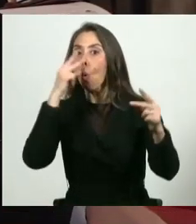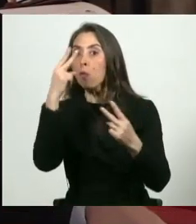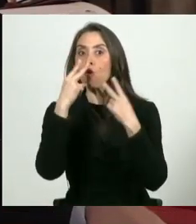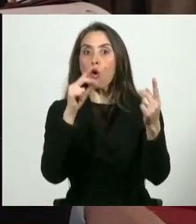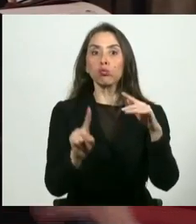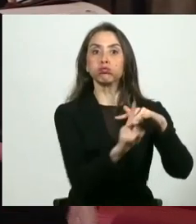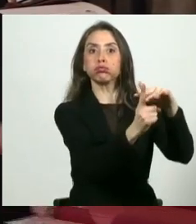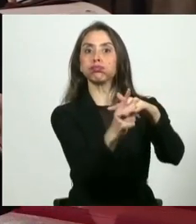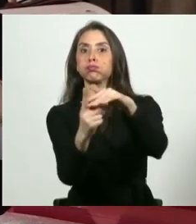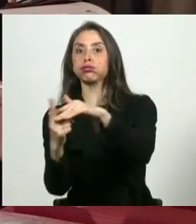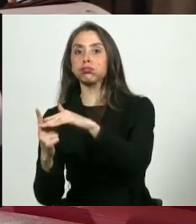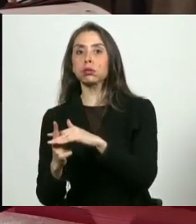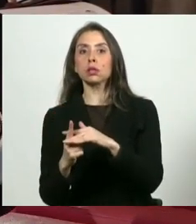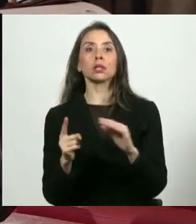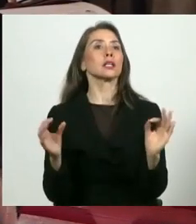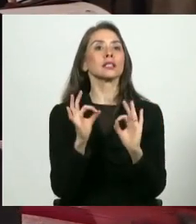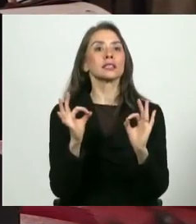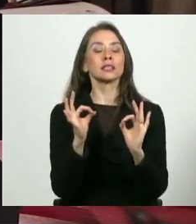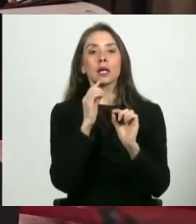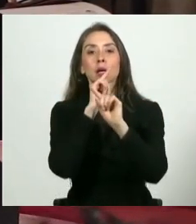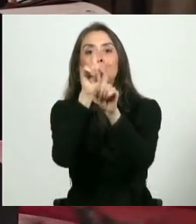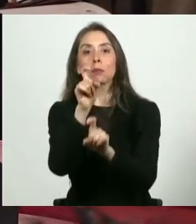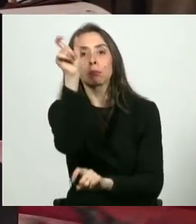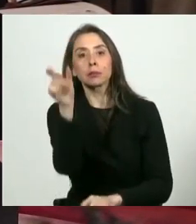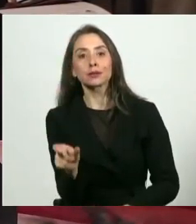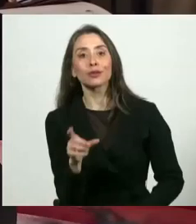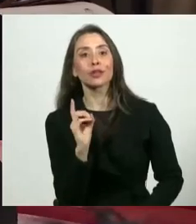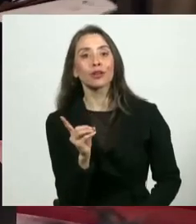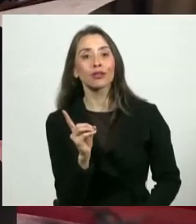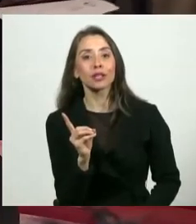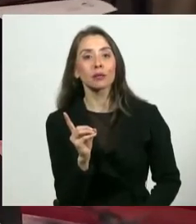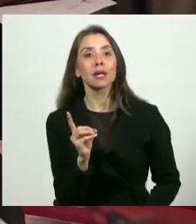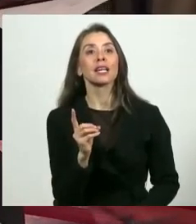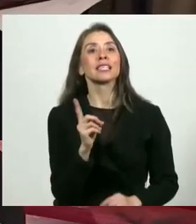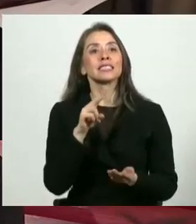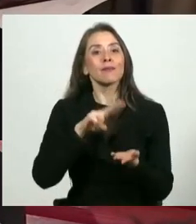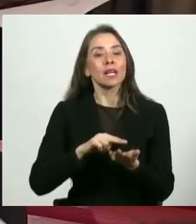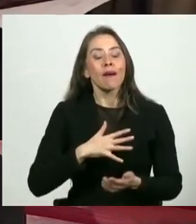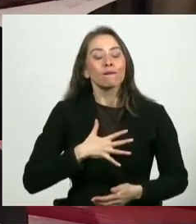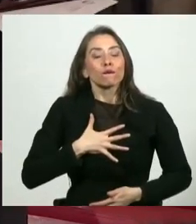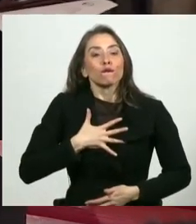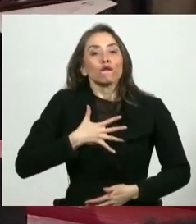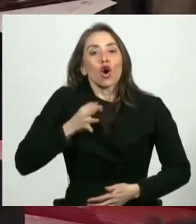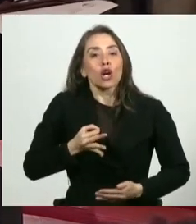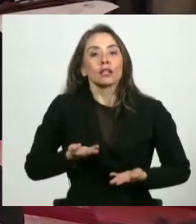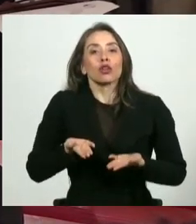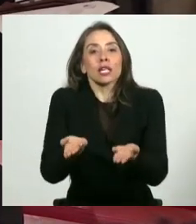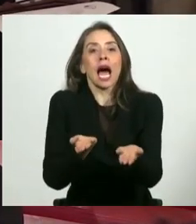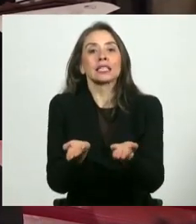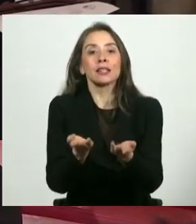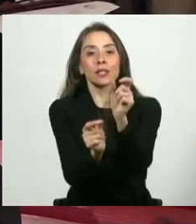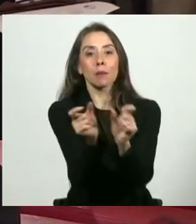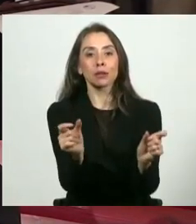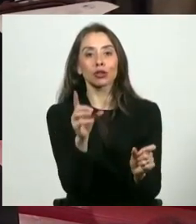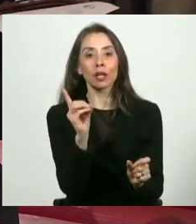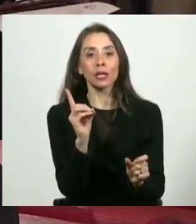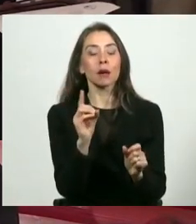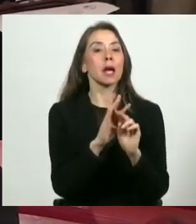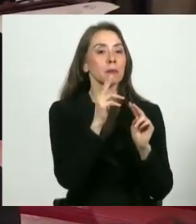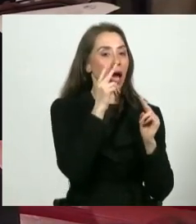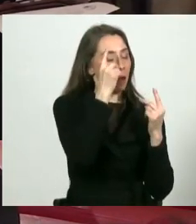por todas partes, sin consultar a mí a personas con discapacidad, sin tener una verdadera vocación de servir a personas con discapacidad, sin una